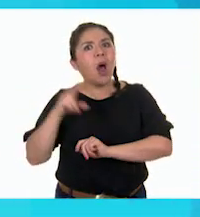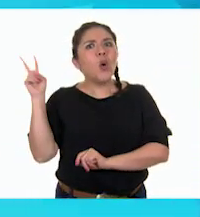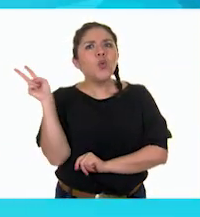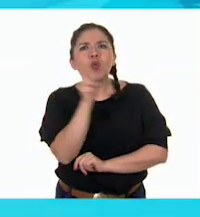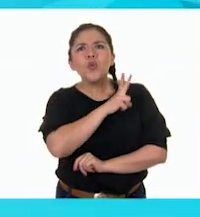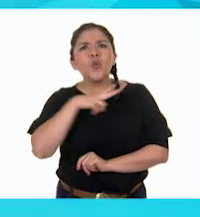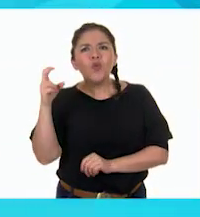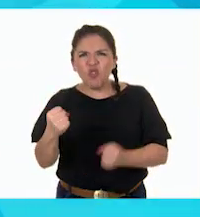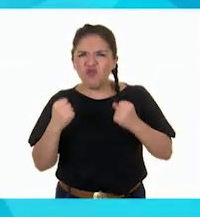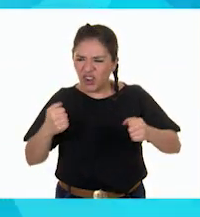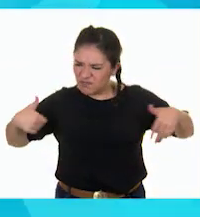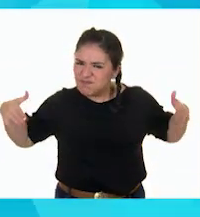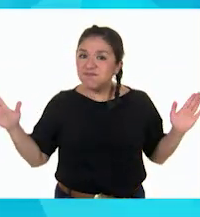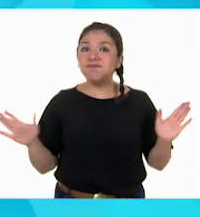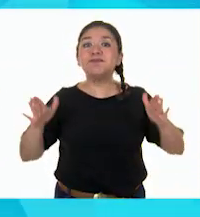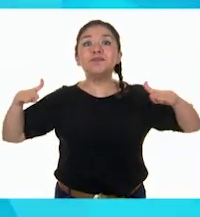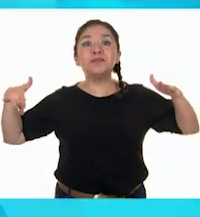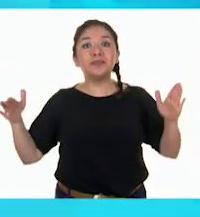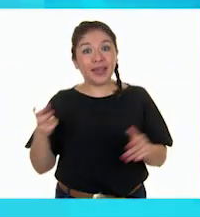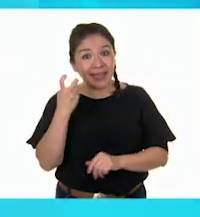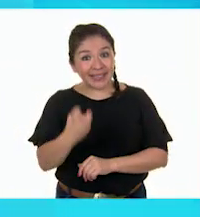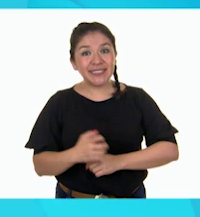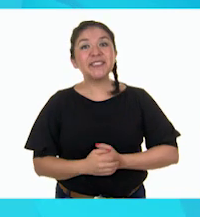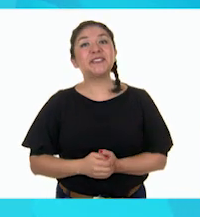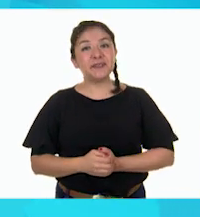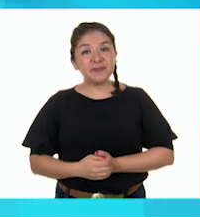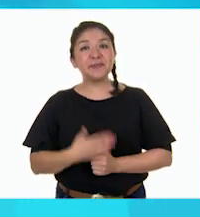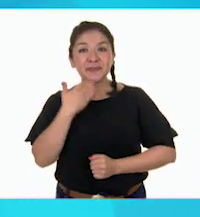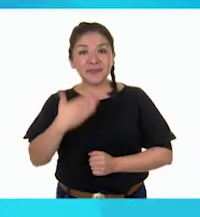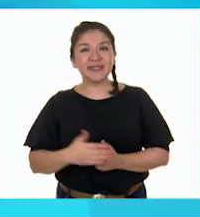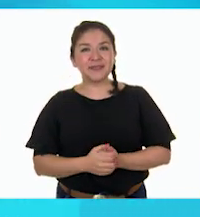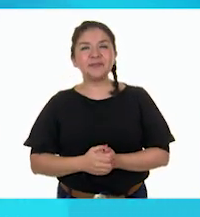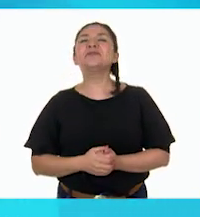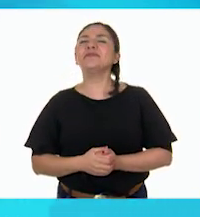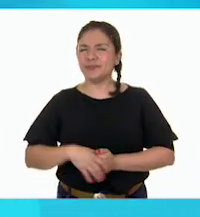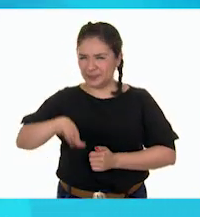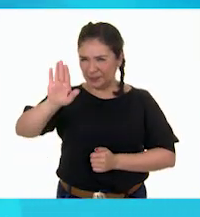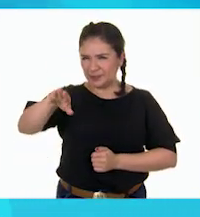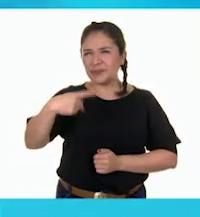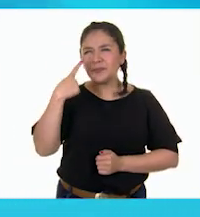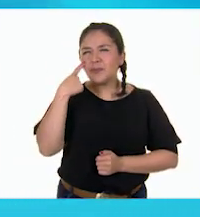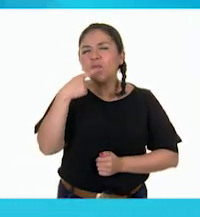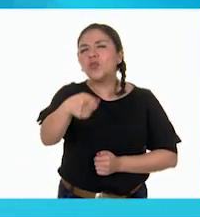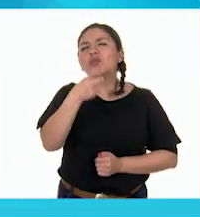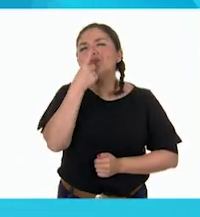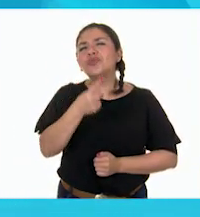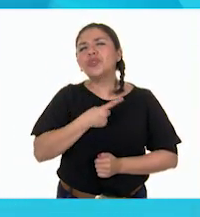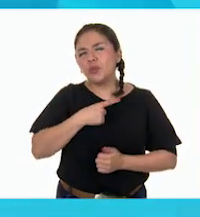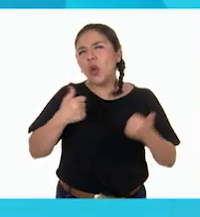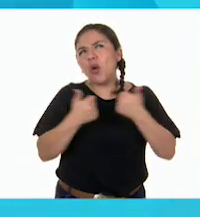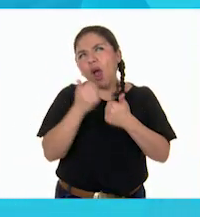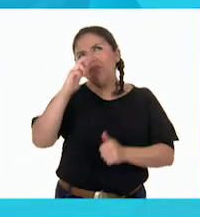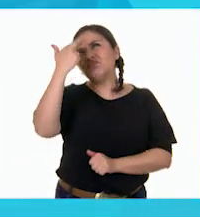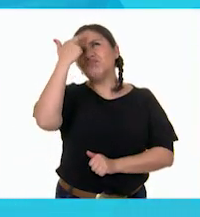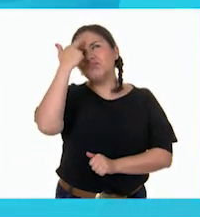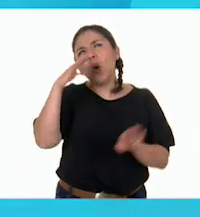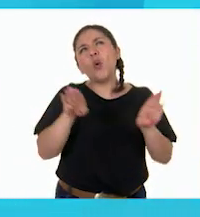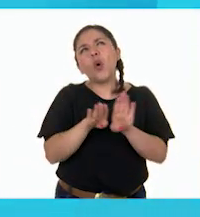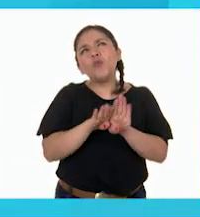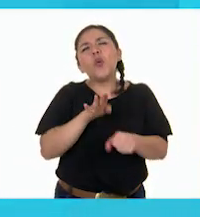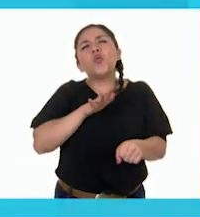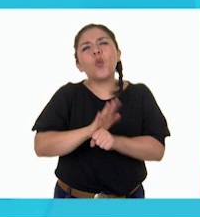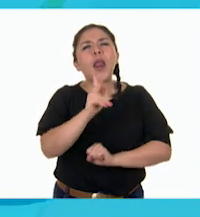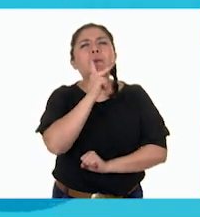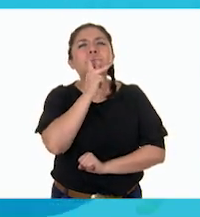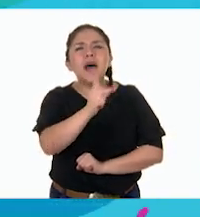aire con más fuerza. Perfecto. A ver, dime, ¿y recuerdas algunas palabras que